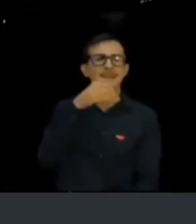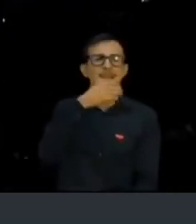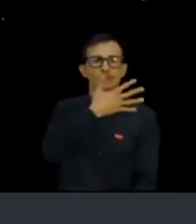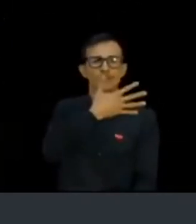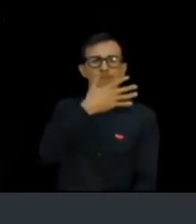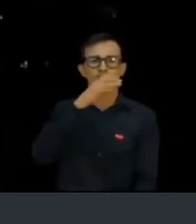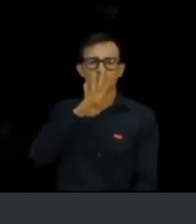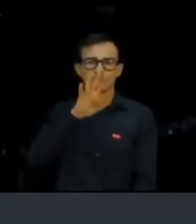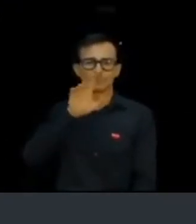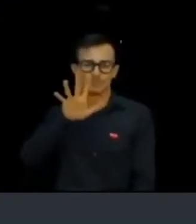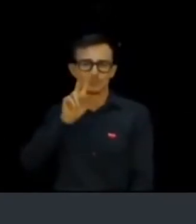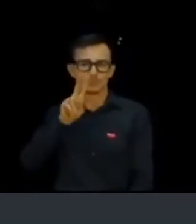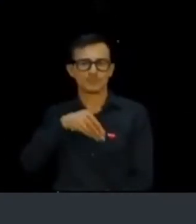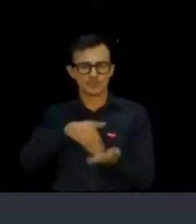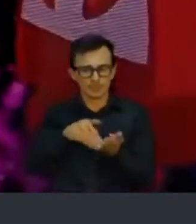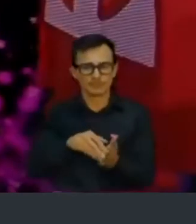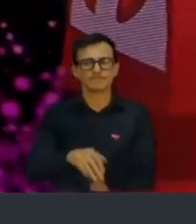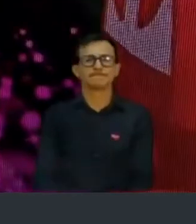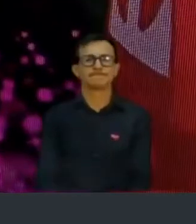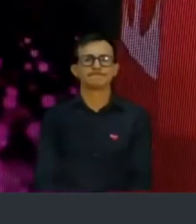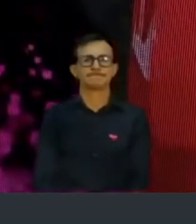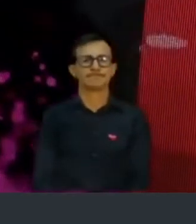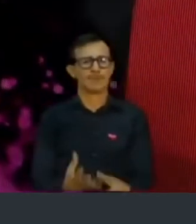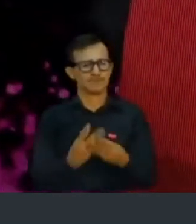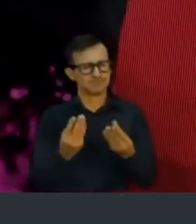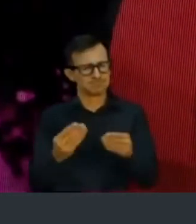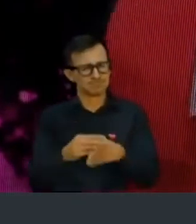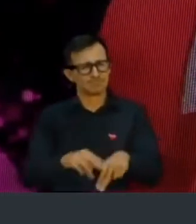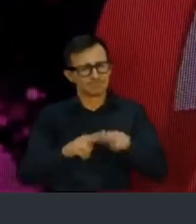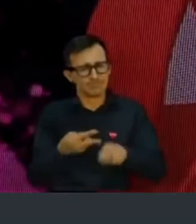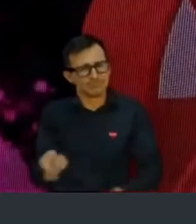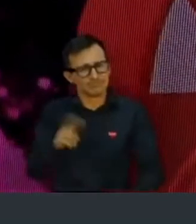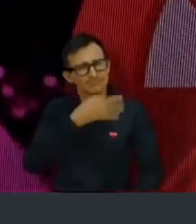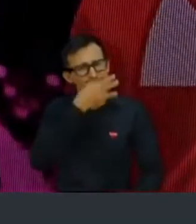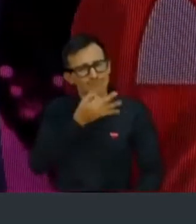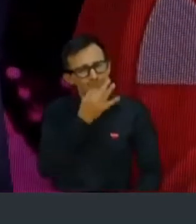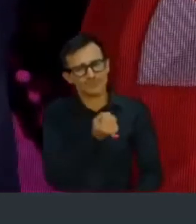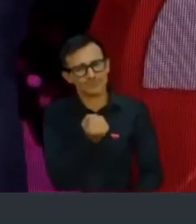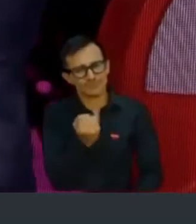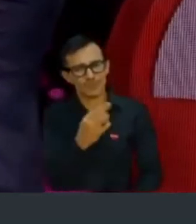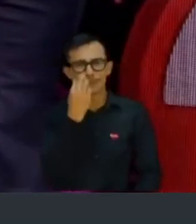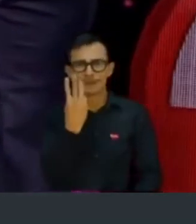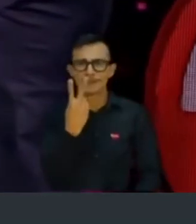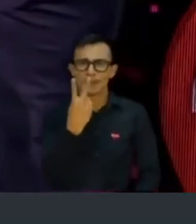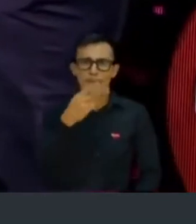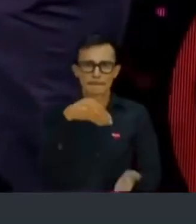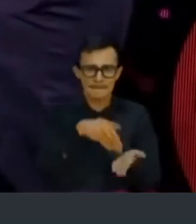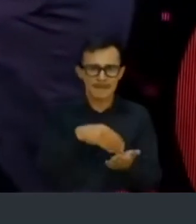¡38.341! 31.